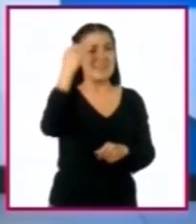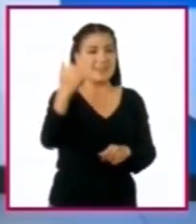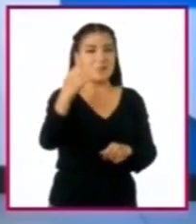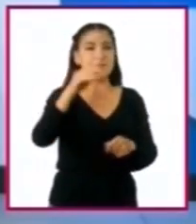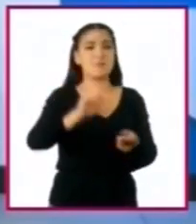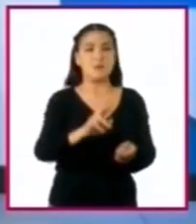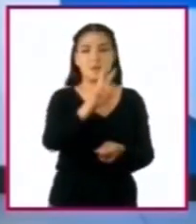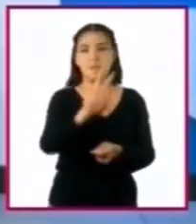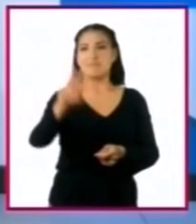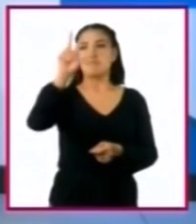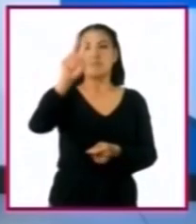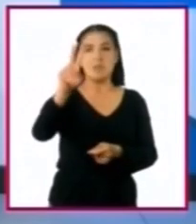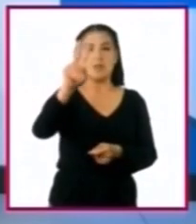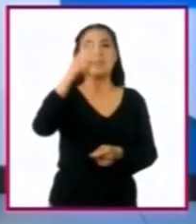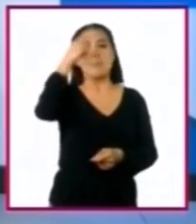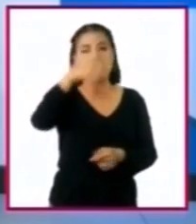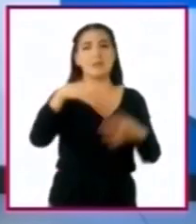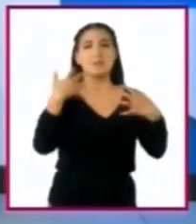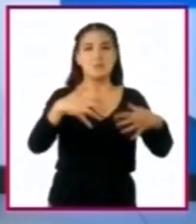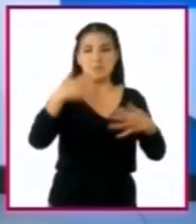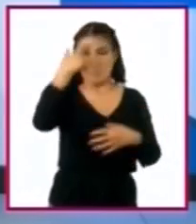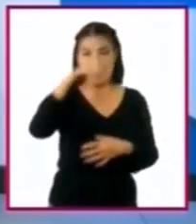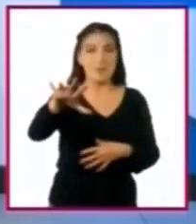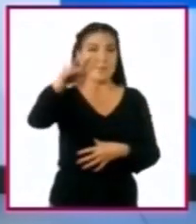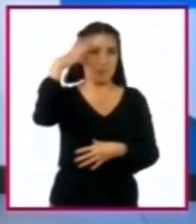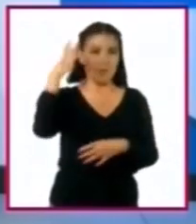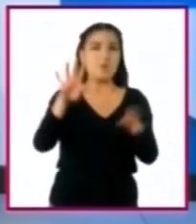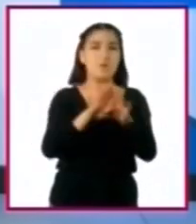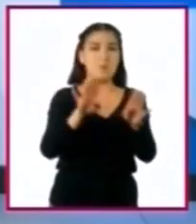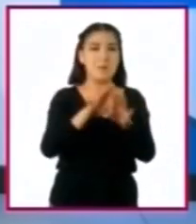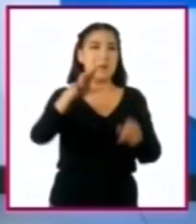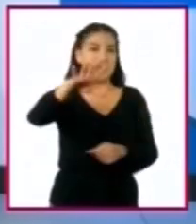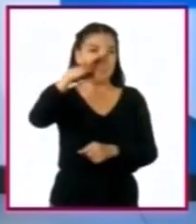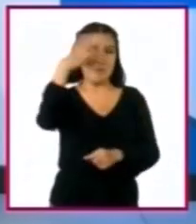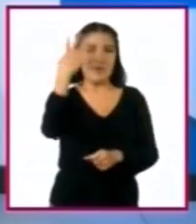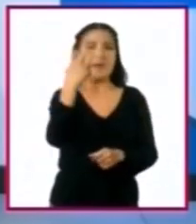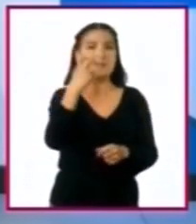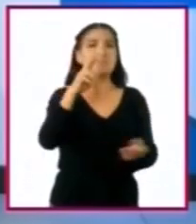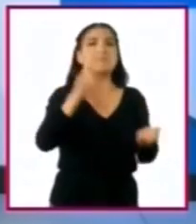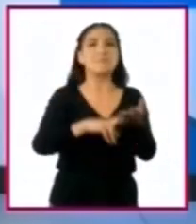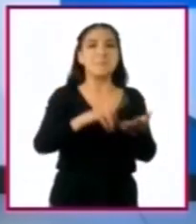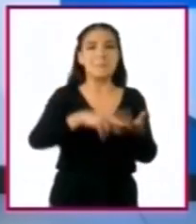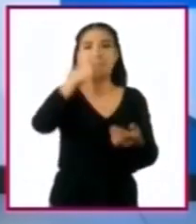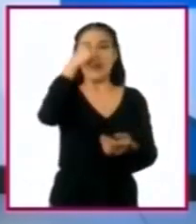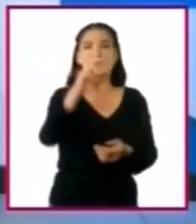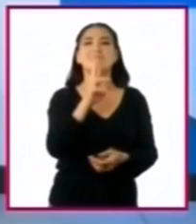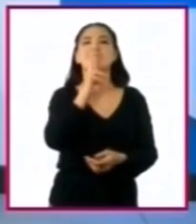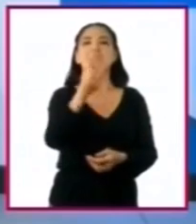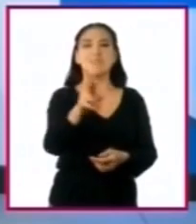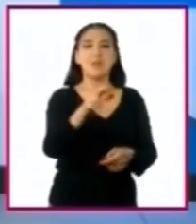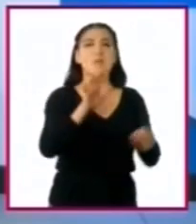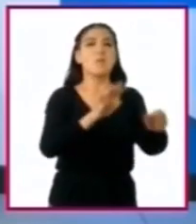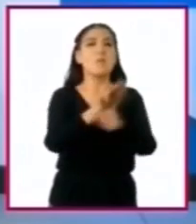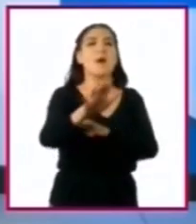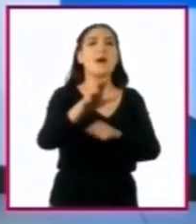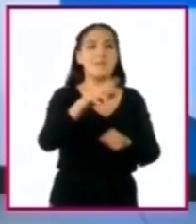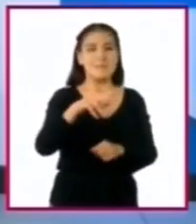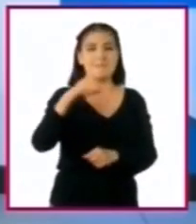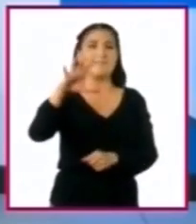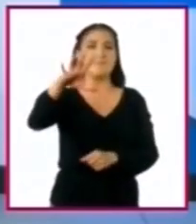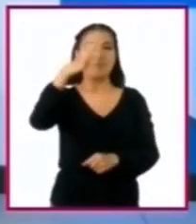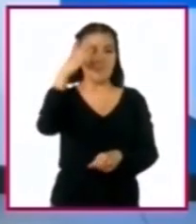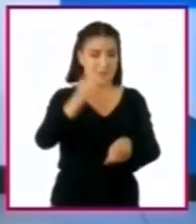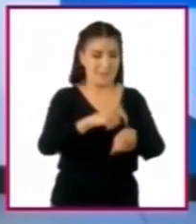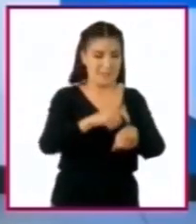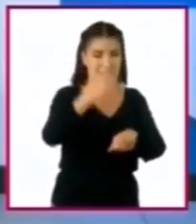cuadrado en la unidad de aceleración es debido a que la aceleración representa la variación de la velocidad por unidad